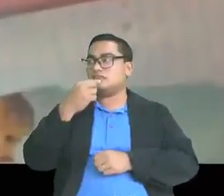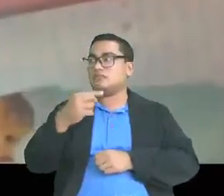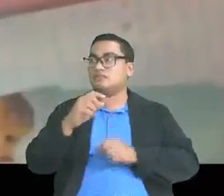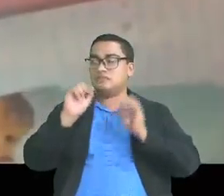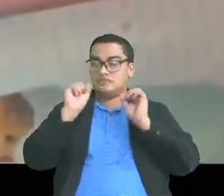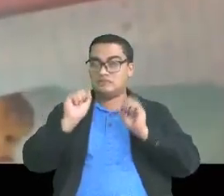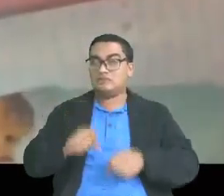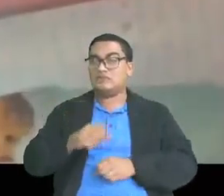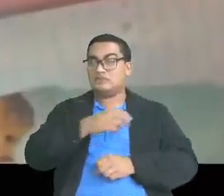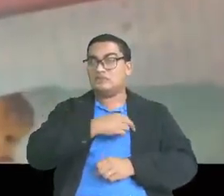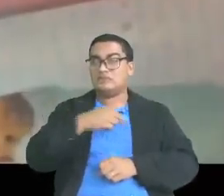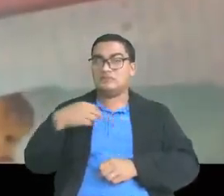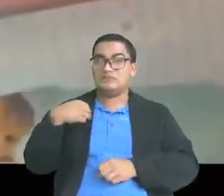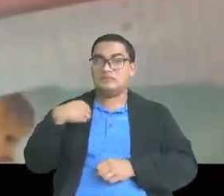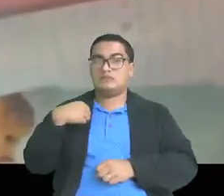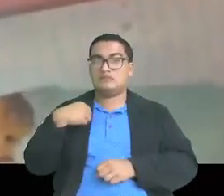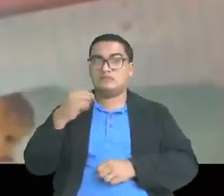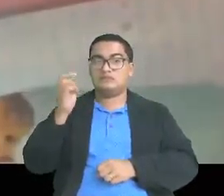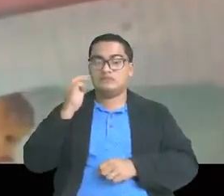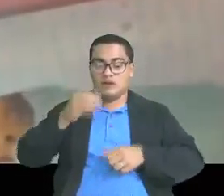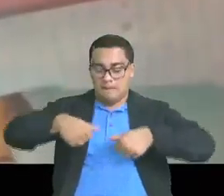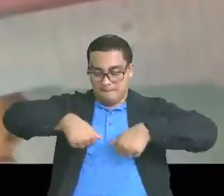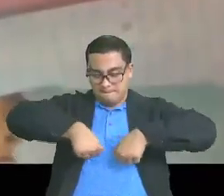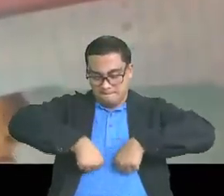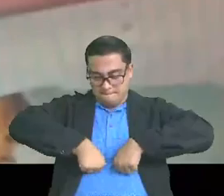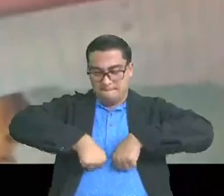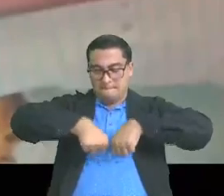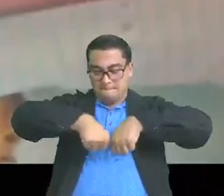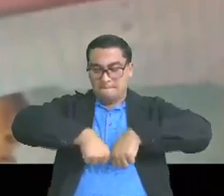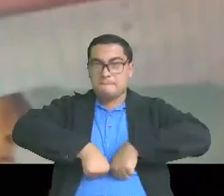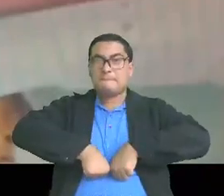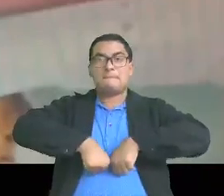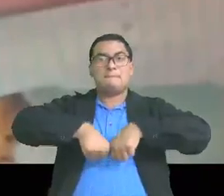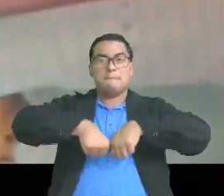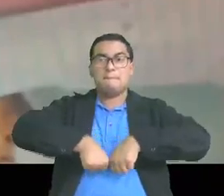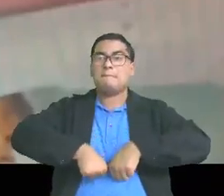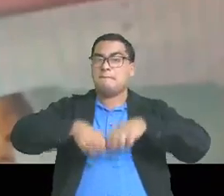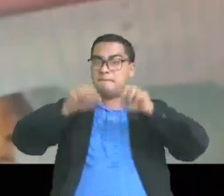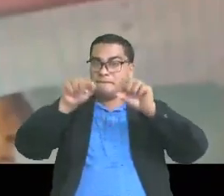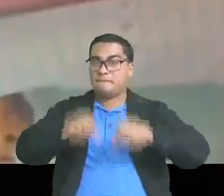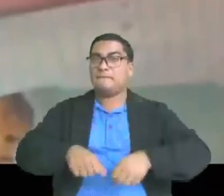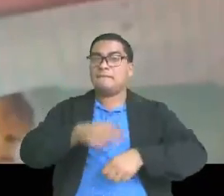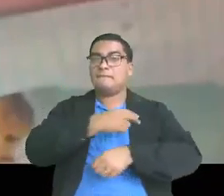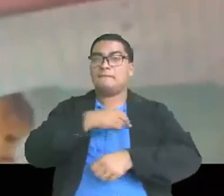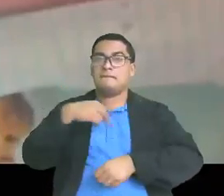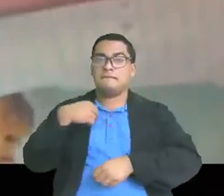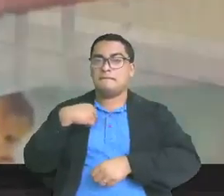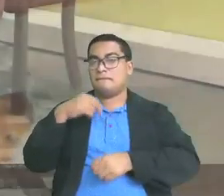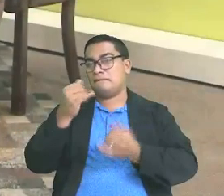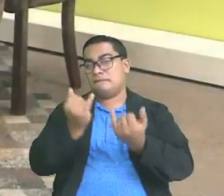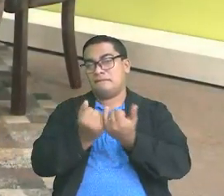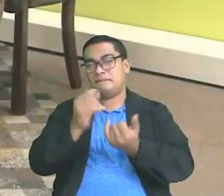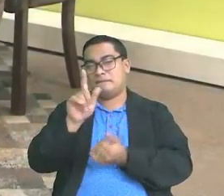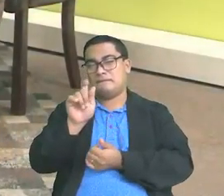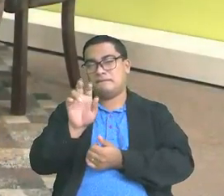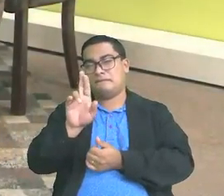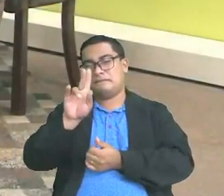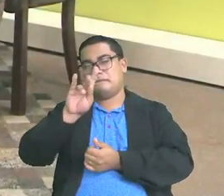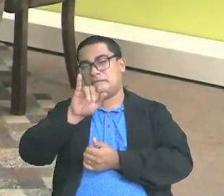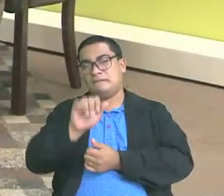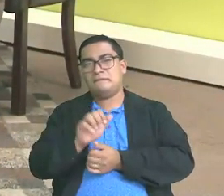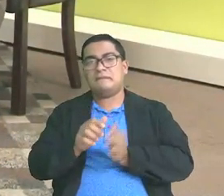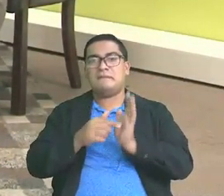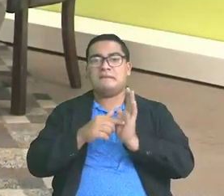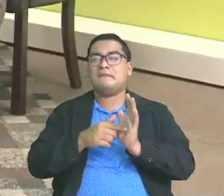tocándolo y esté buscando cómo introducirlo? Okay. ¿Se puede hacer? ¿Es como una terapia? Realmente, ¿o no es indicado? Es